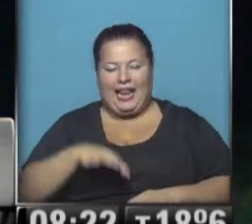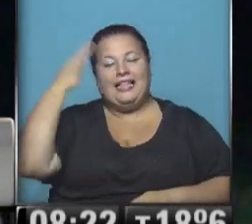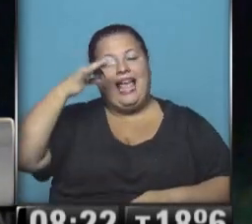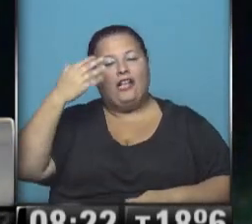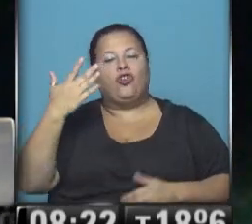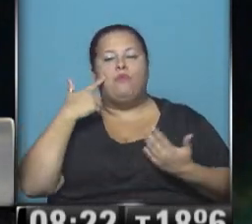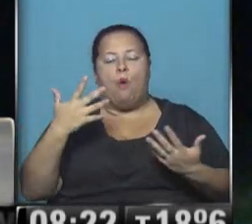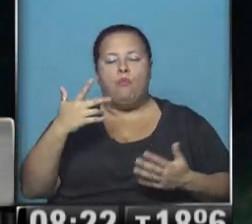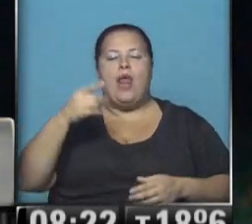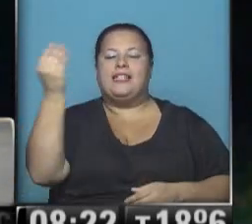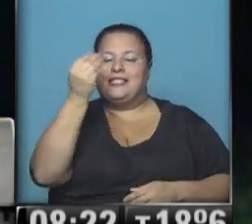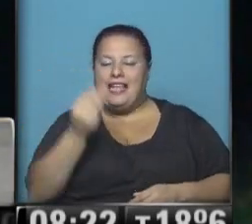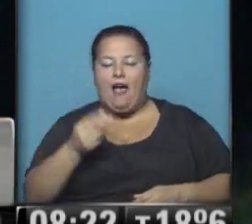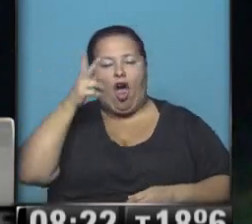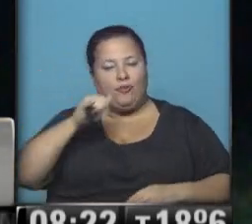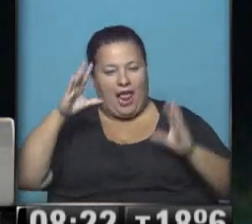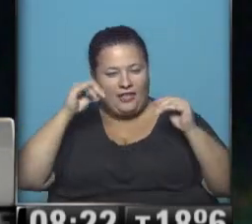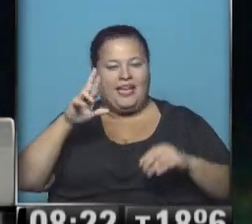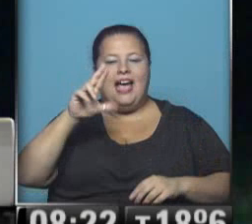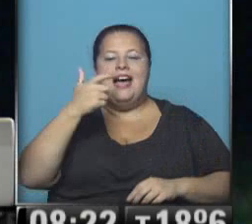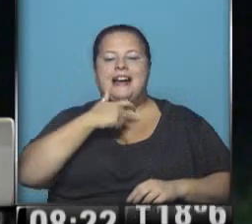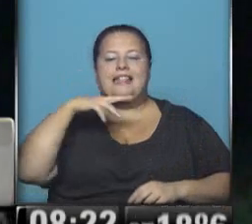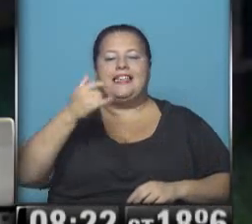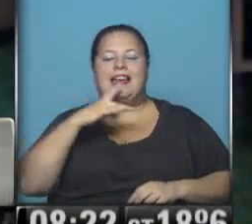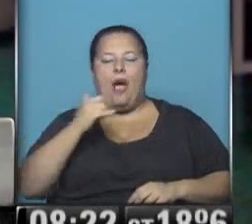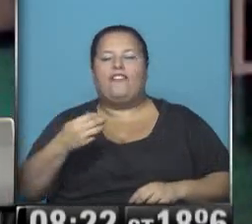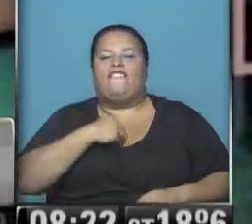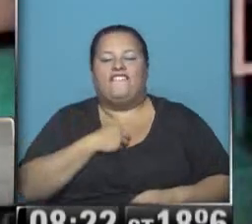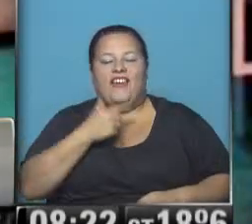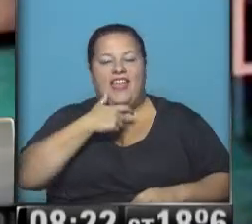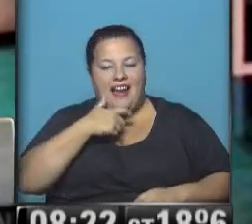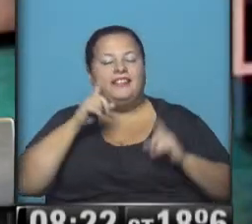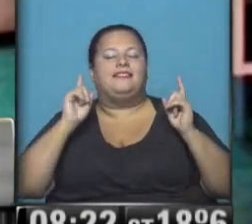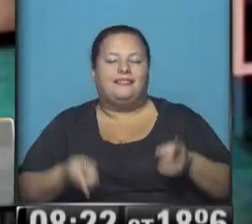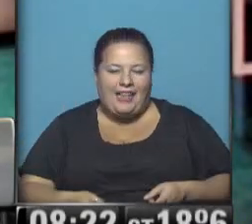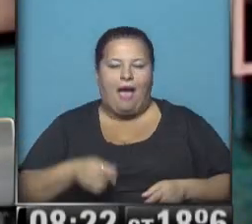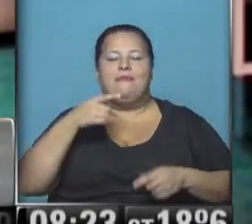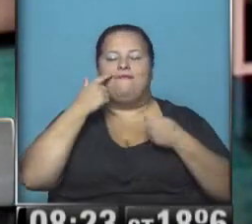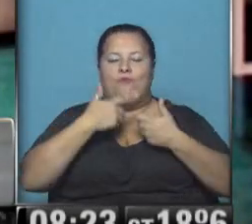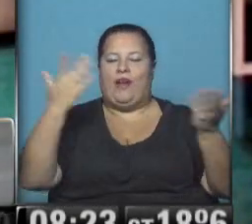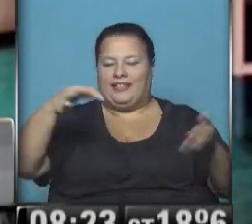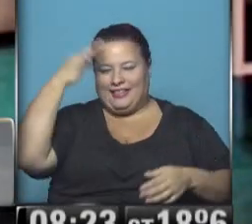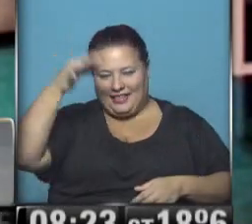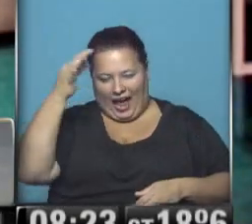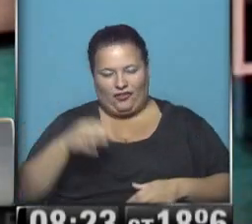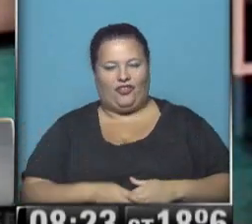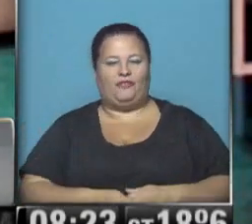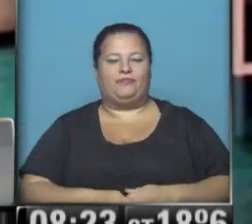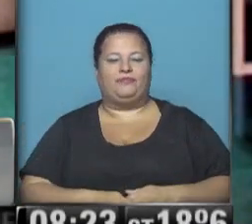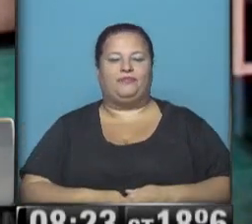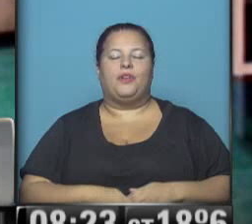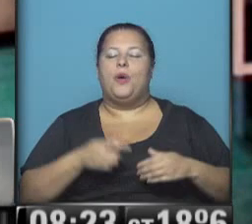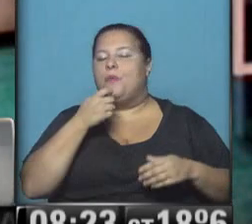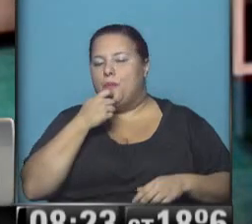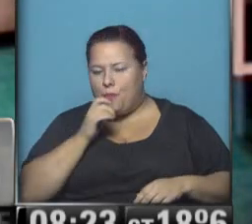El Popular, sábados 22:30, Racingenauta, y la pasión racinguista también tiene su expresión artística en el teatro.